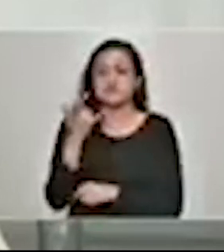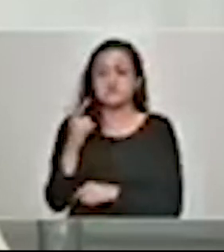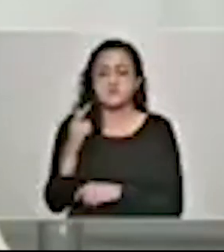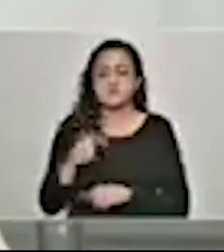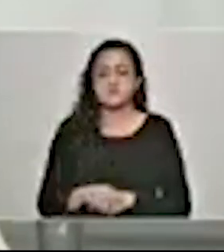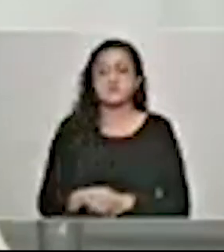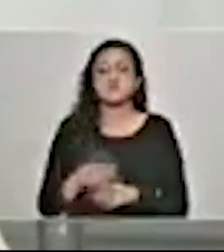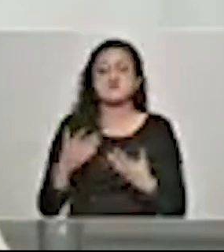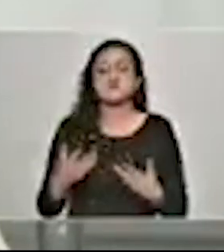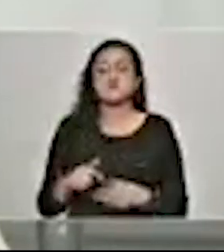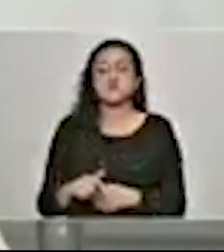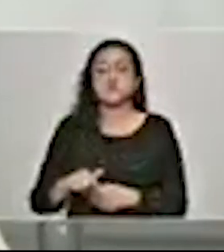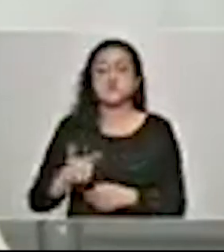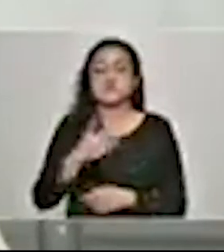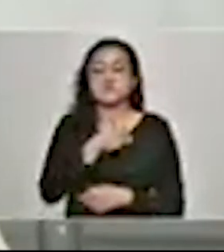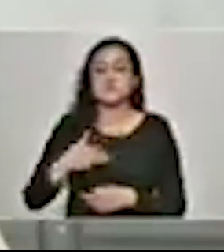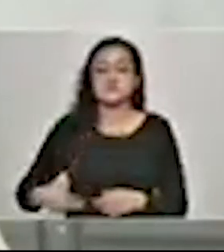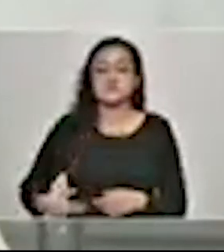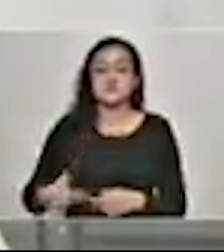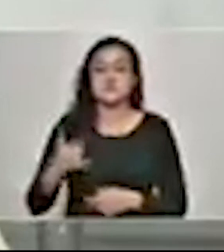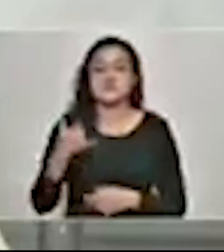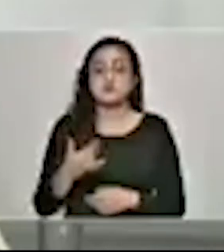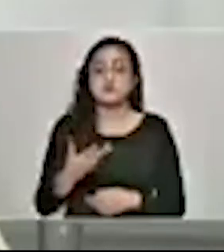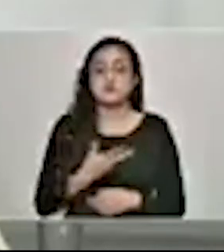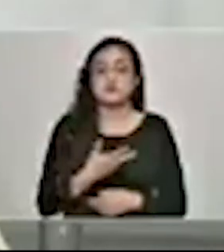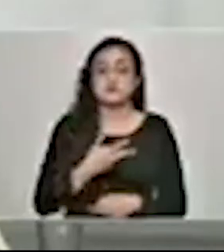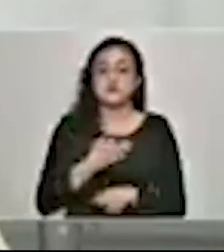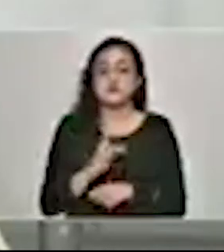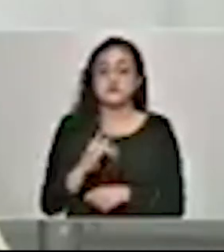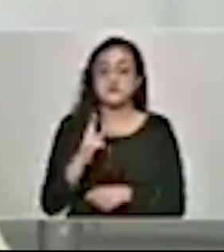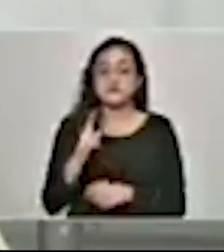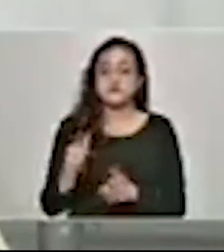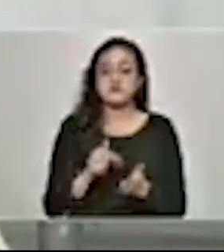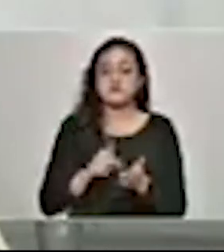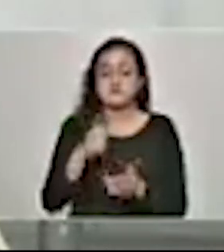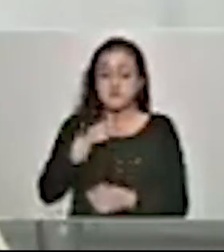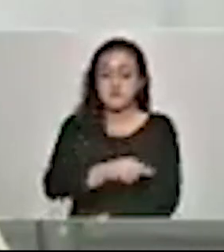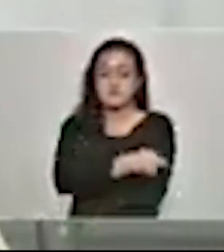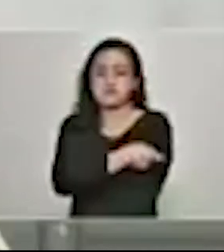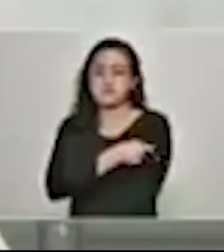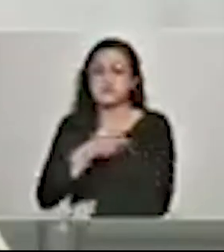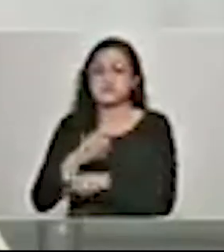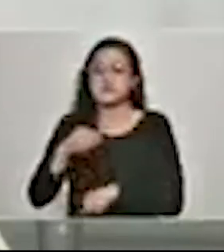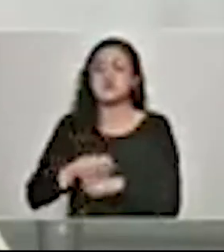julio. Serán 12 municipios y tendremos 51 puntos de vacunación y